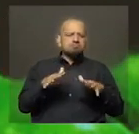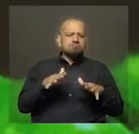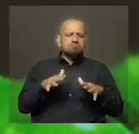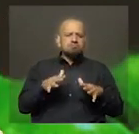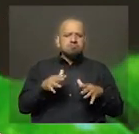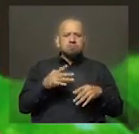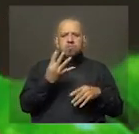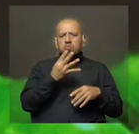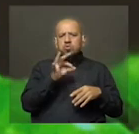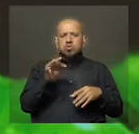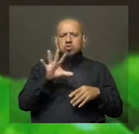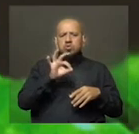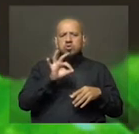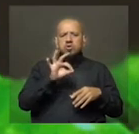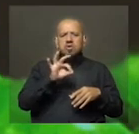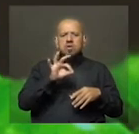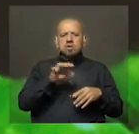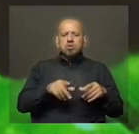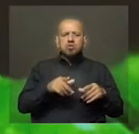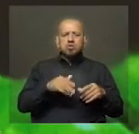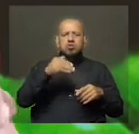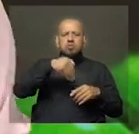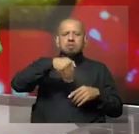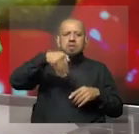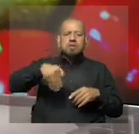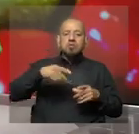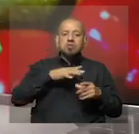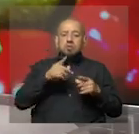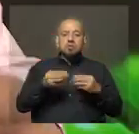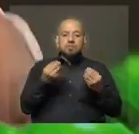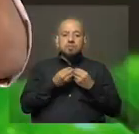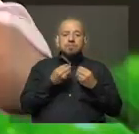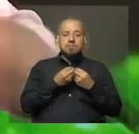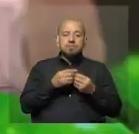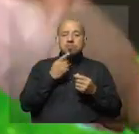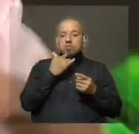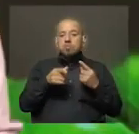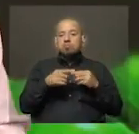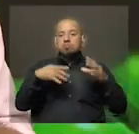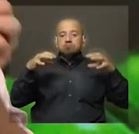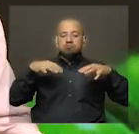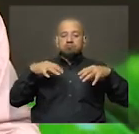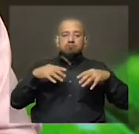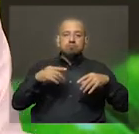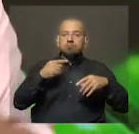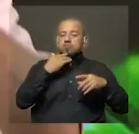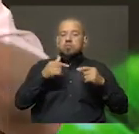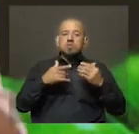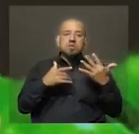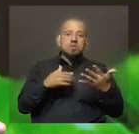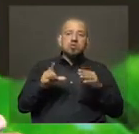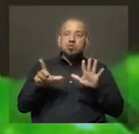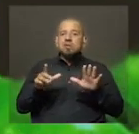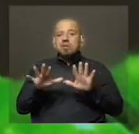de 400, 500 milímetros acumulados. Claro, no, eso no. Que cuando, si te llueven como el otro día, que llovieron en algunos lados 5,